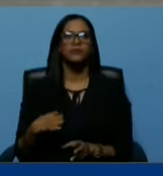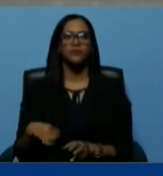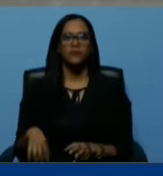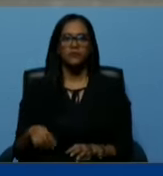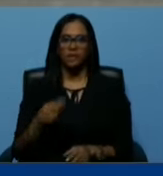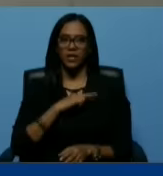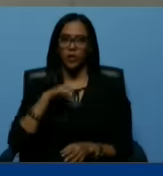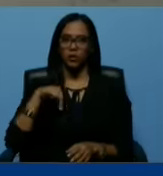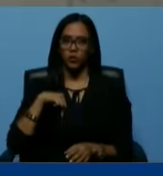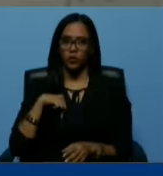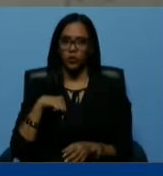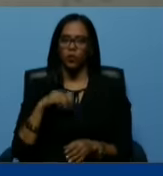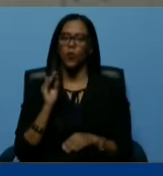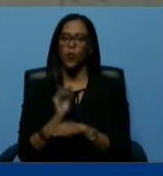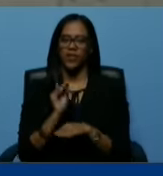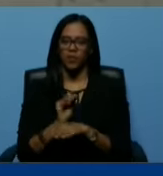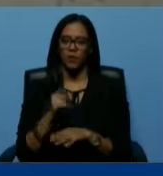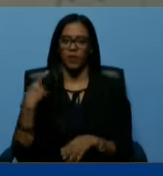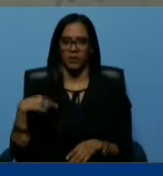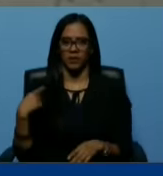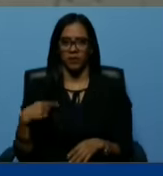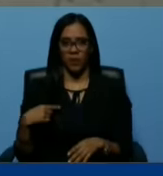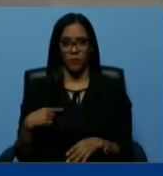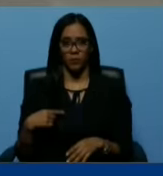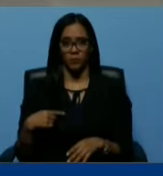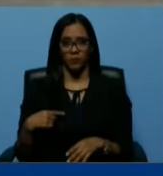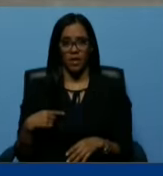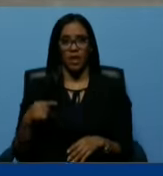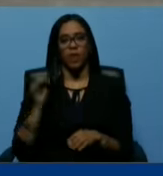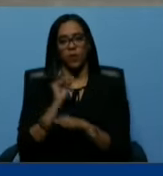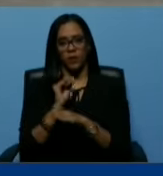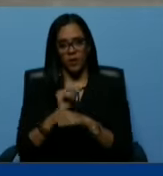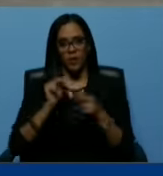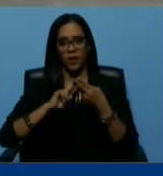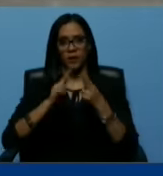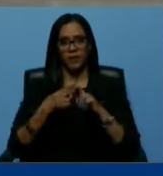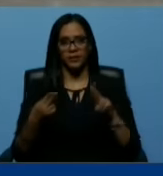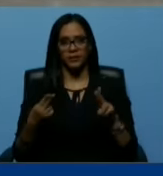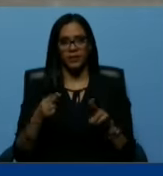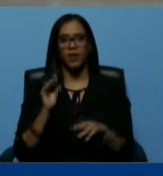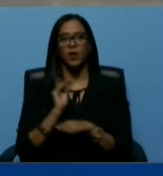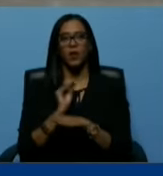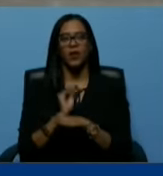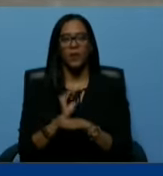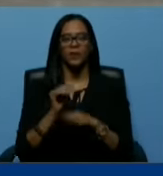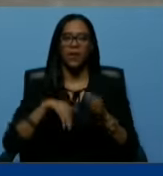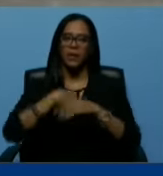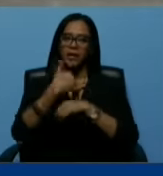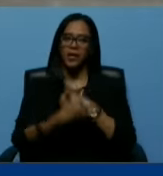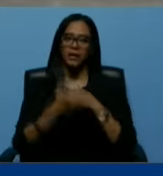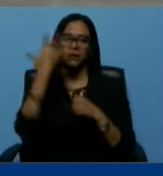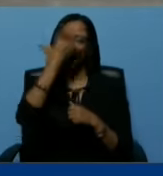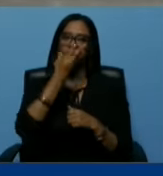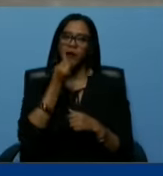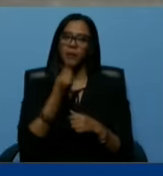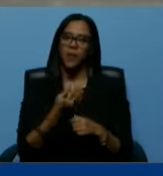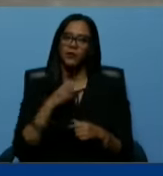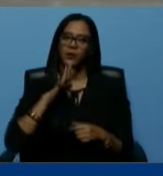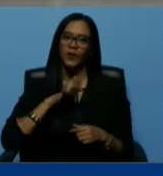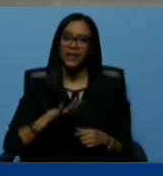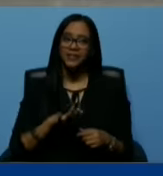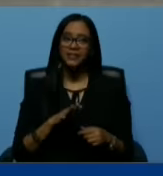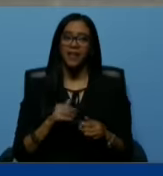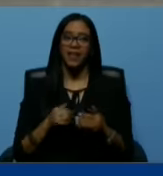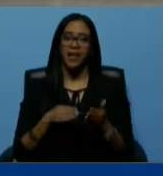Nosotros cuidamos lo que tenemos. Cuidamos la paz y cuidamos este proyecto tan hermoso que está en fase avanzada